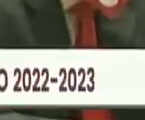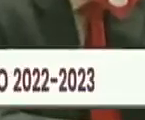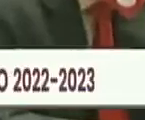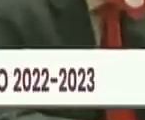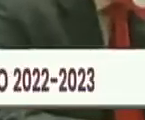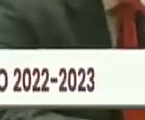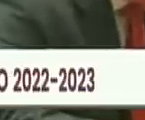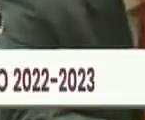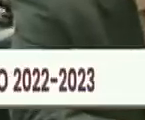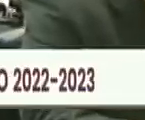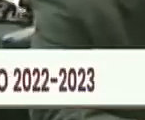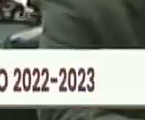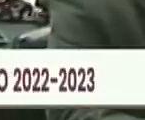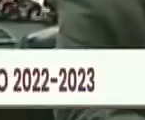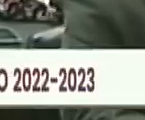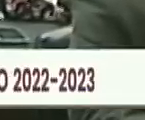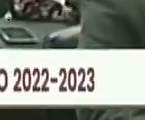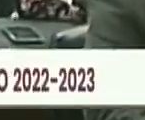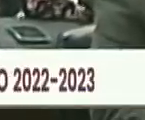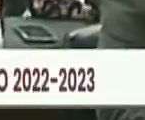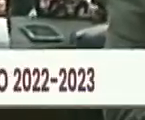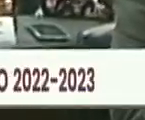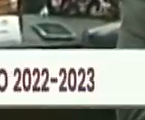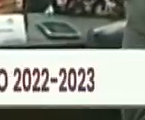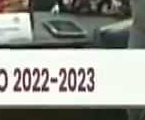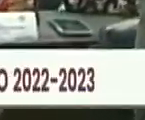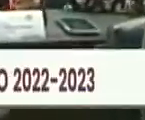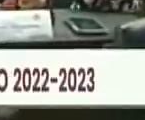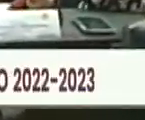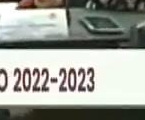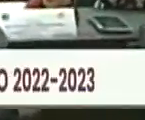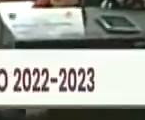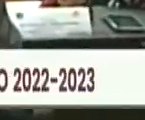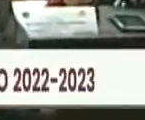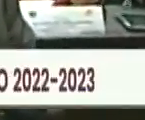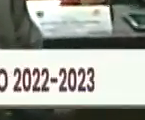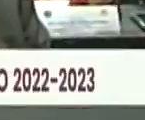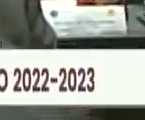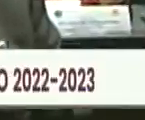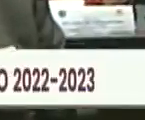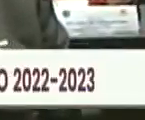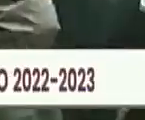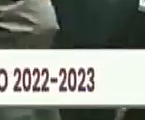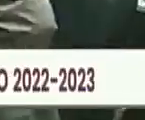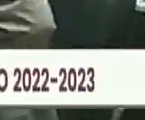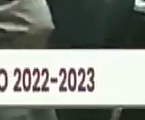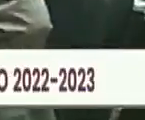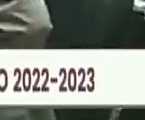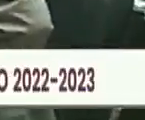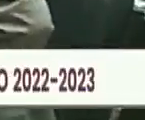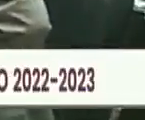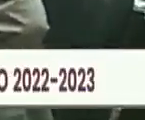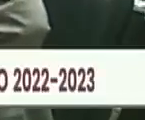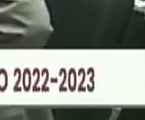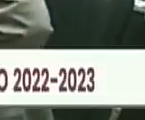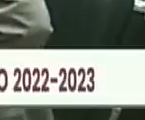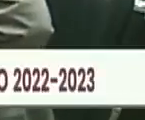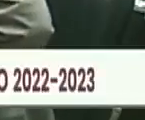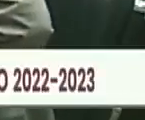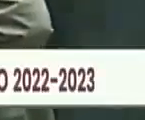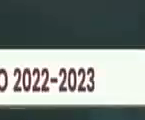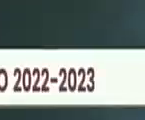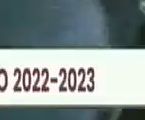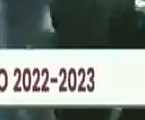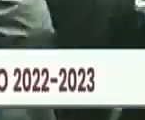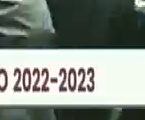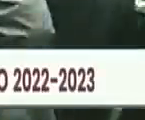hemos reseñado desde el inicio de esta transmisión, esta es la primera sesión que realiza la